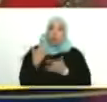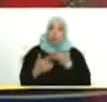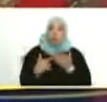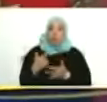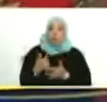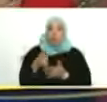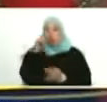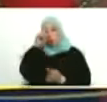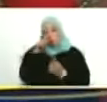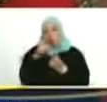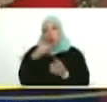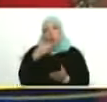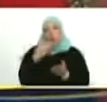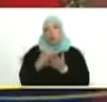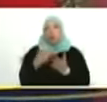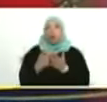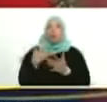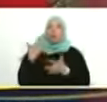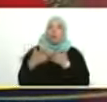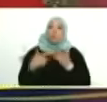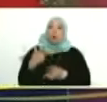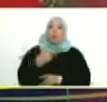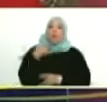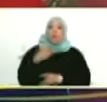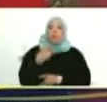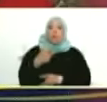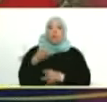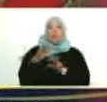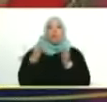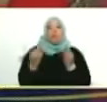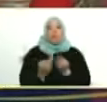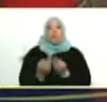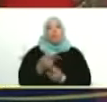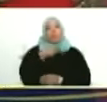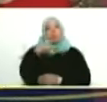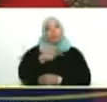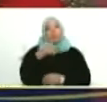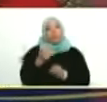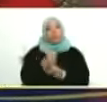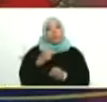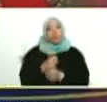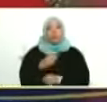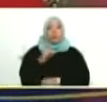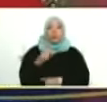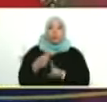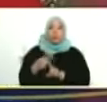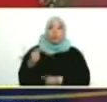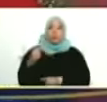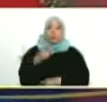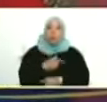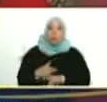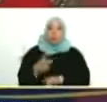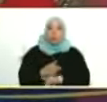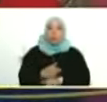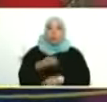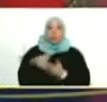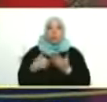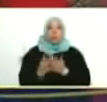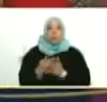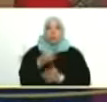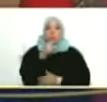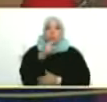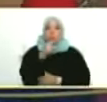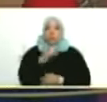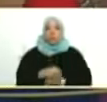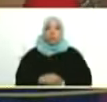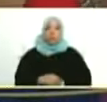ha orientado, gracias a esas medidas y políticas que usted ha creado como el 1x10 del buen gobierno y las bases de misiones. Yo